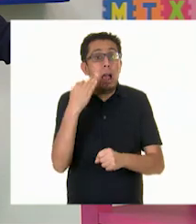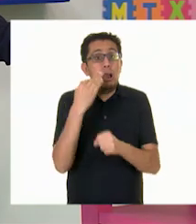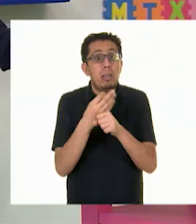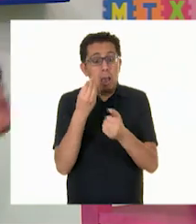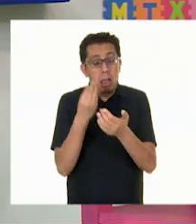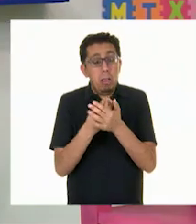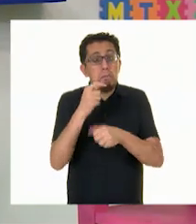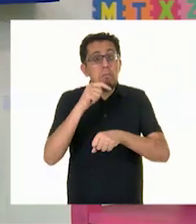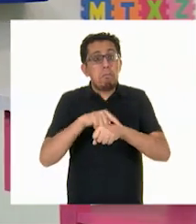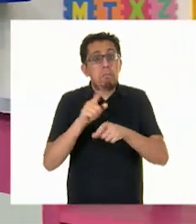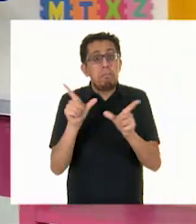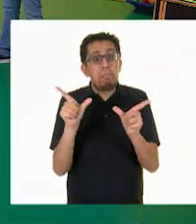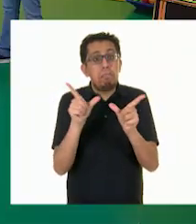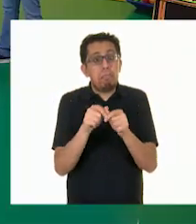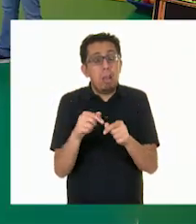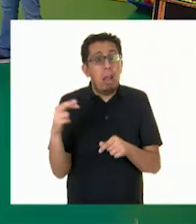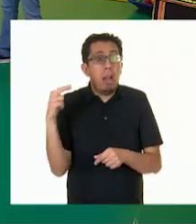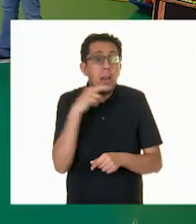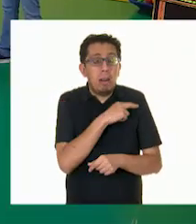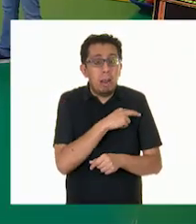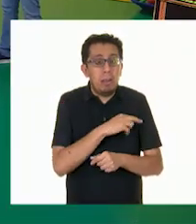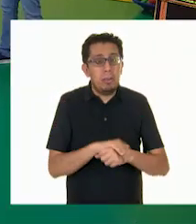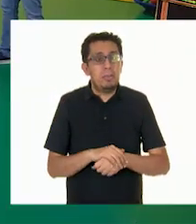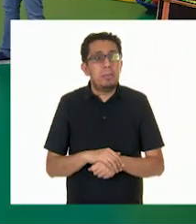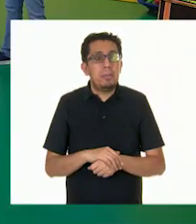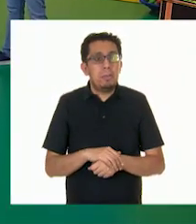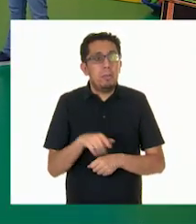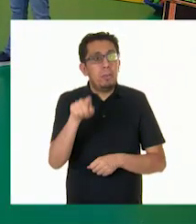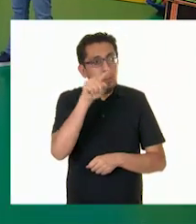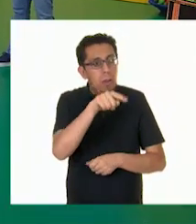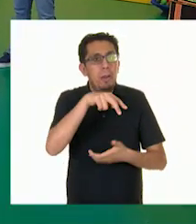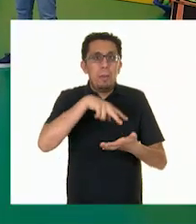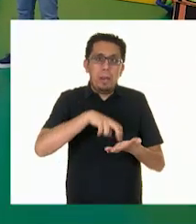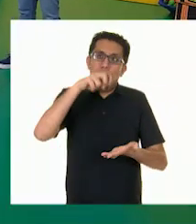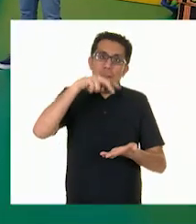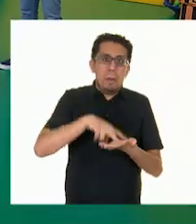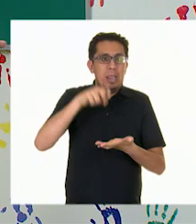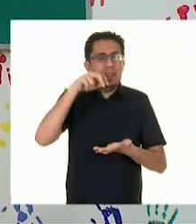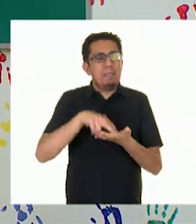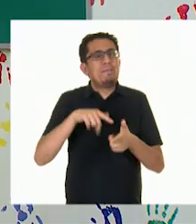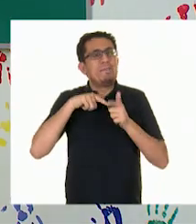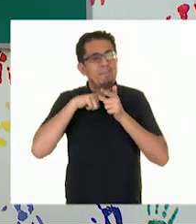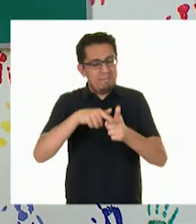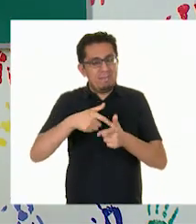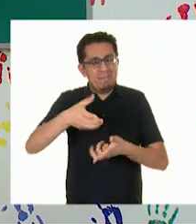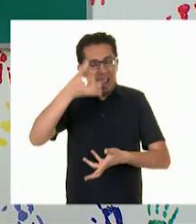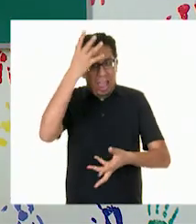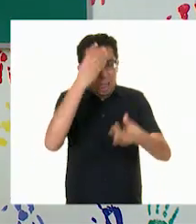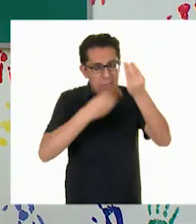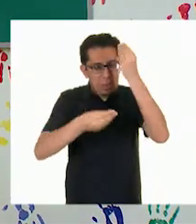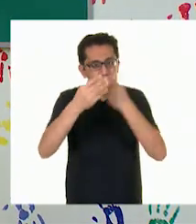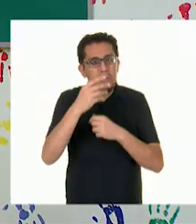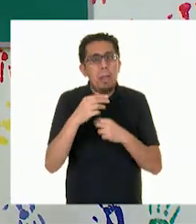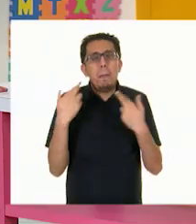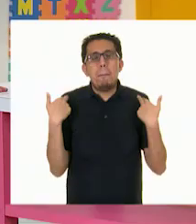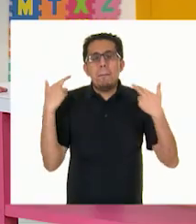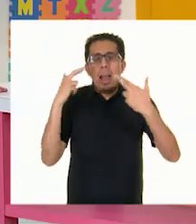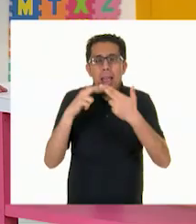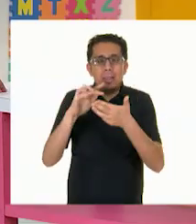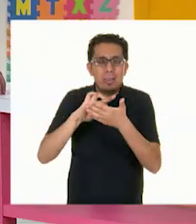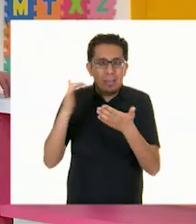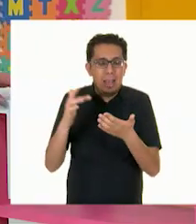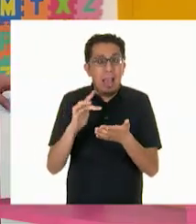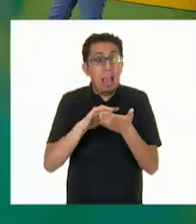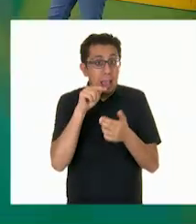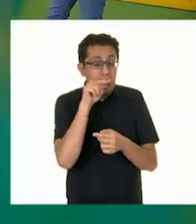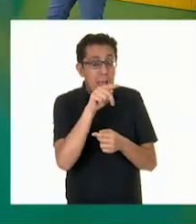nos terminó, se fue rapidísimo. Qué rápido, entre brinquitos y brinquitos. Pero seguimos aprendiendo. Maestro Ezequiel, muchísimas gracias. Gracias